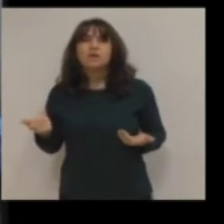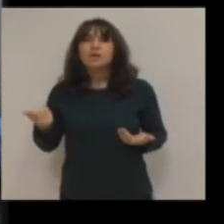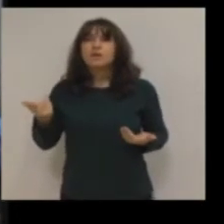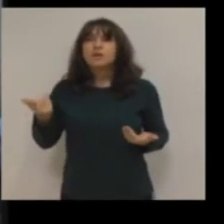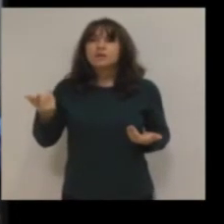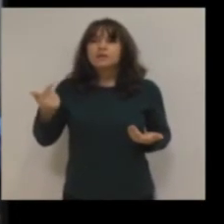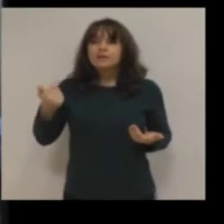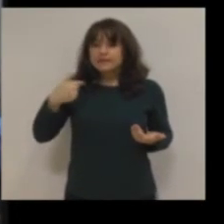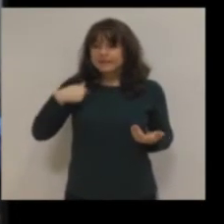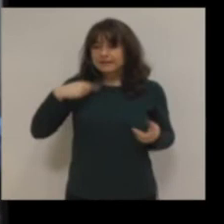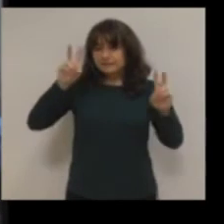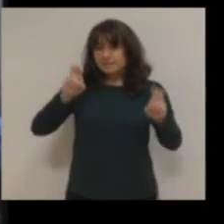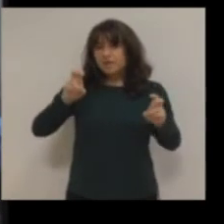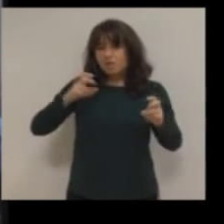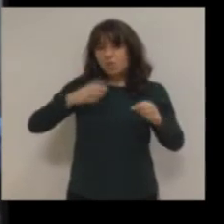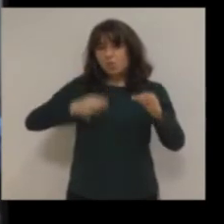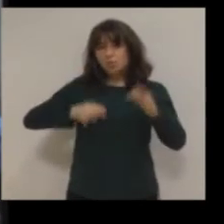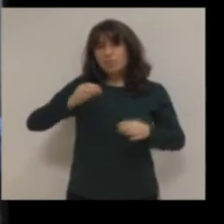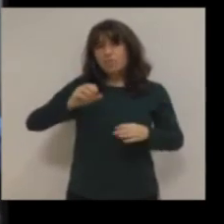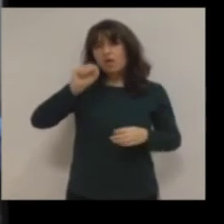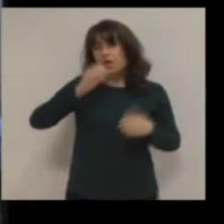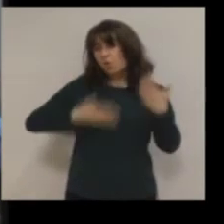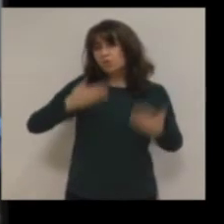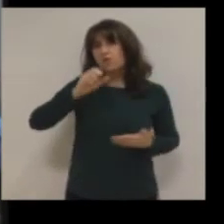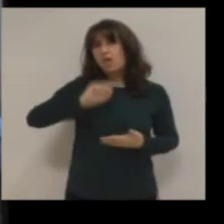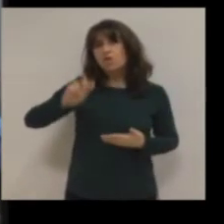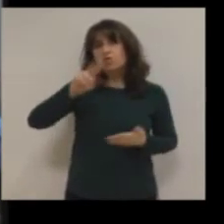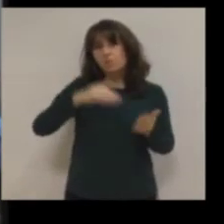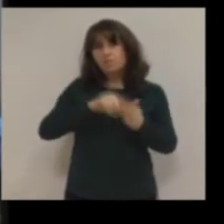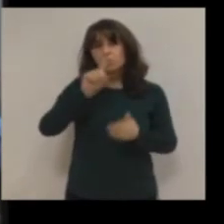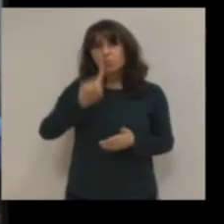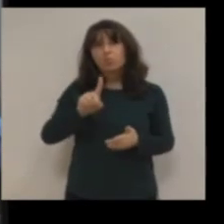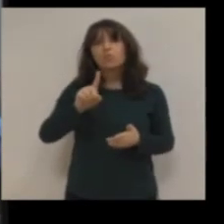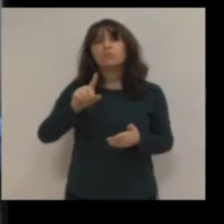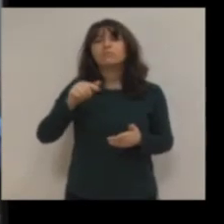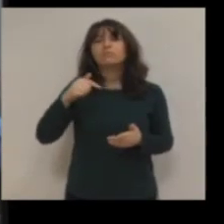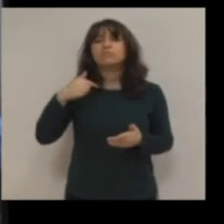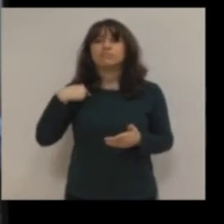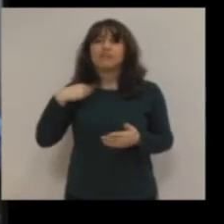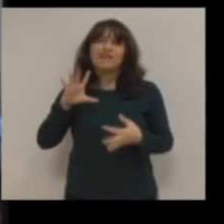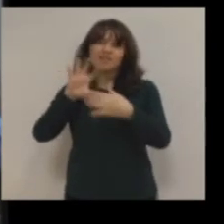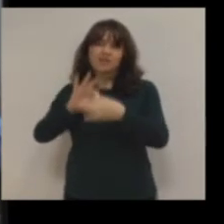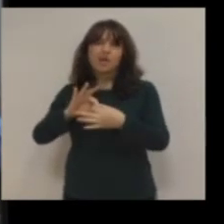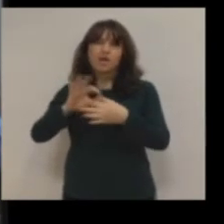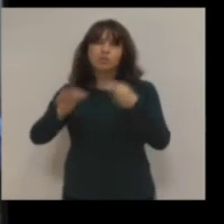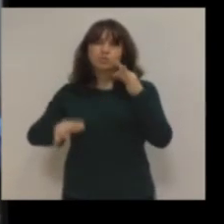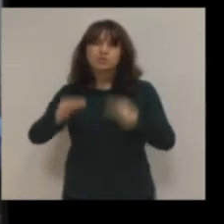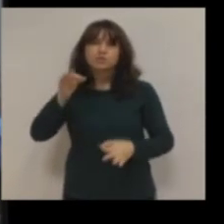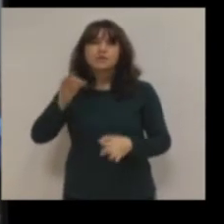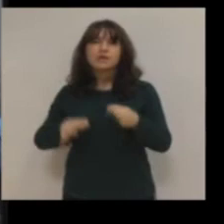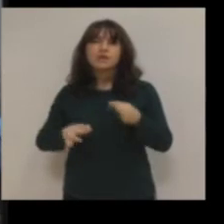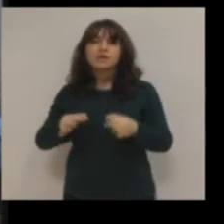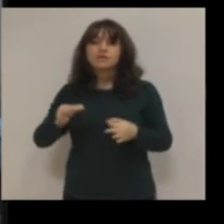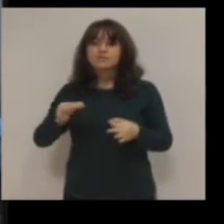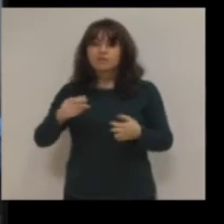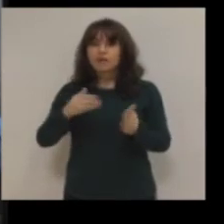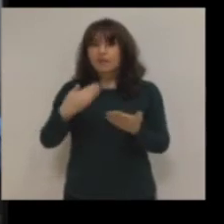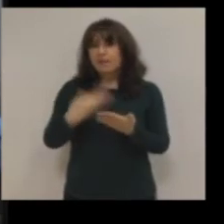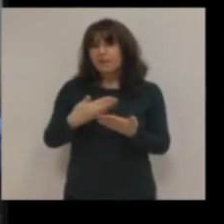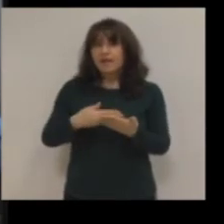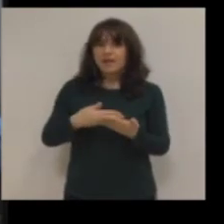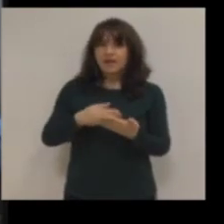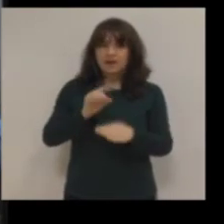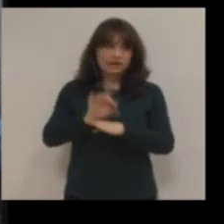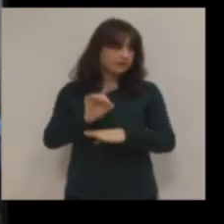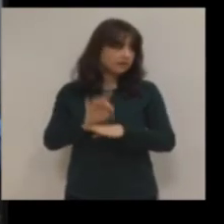año 2001, la Carta de los Derechos del Ciudadano frente a la Justicia reconocía todos esos derechos y reconocía derechos